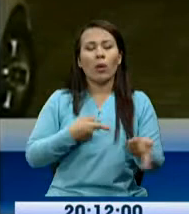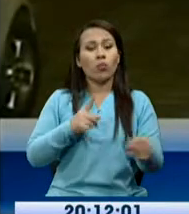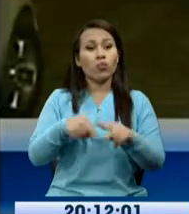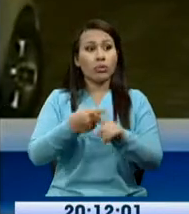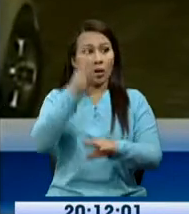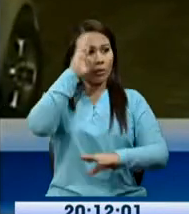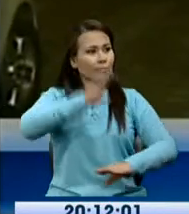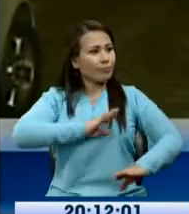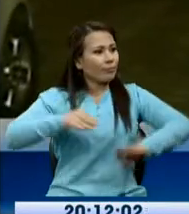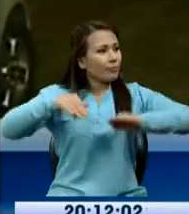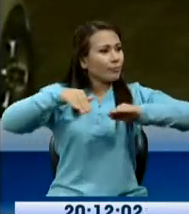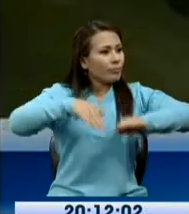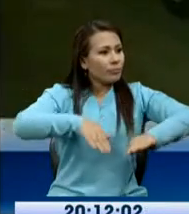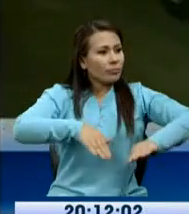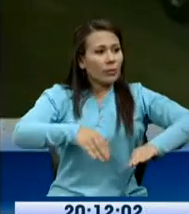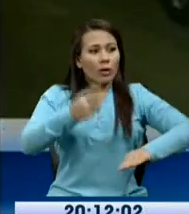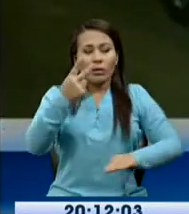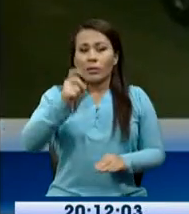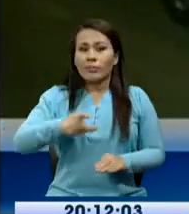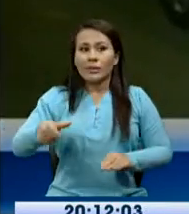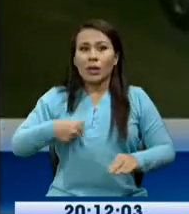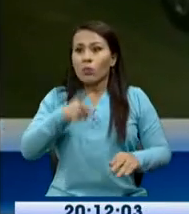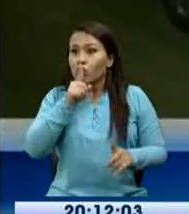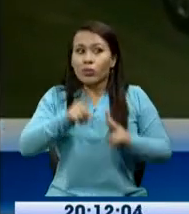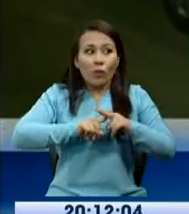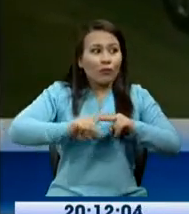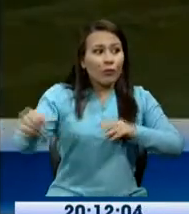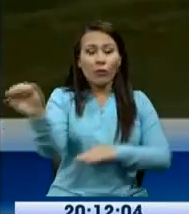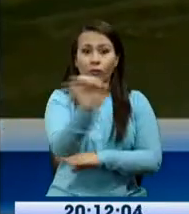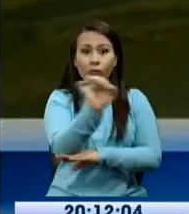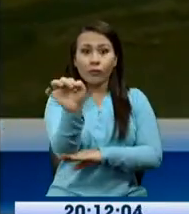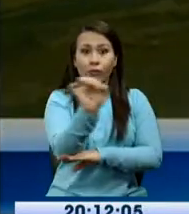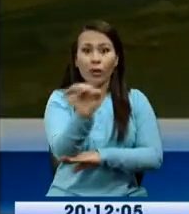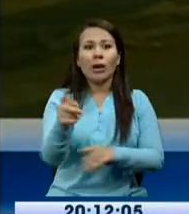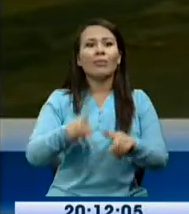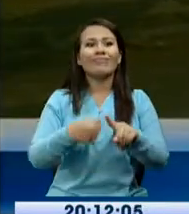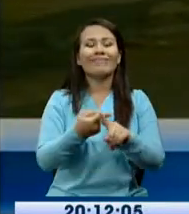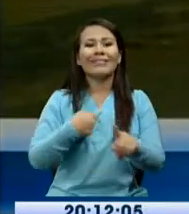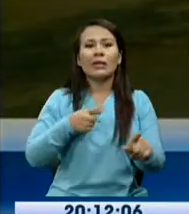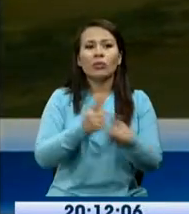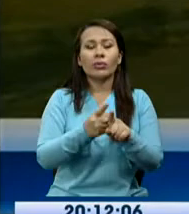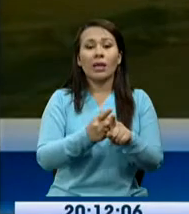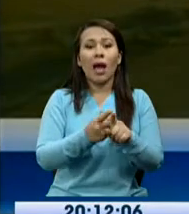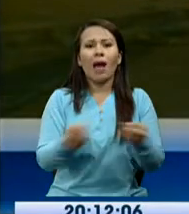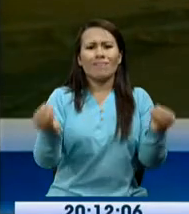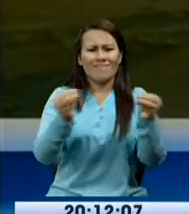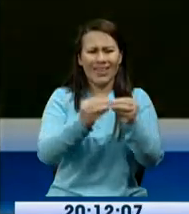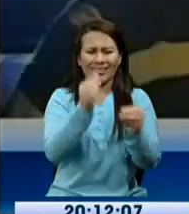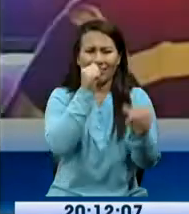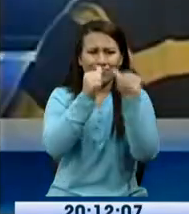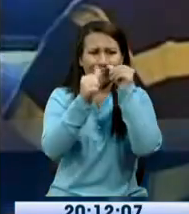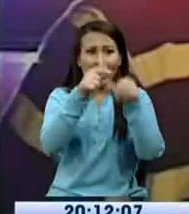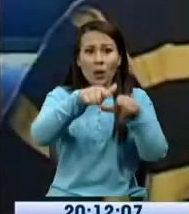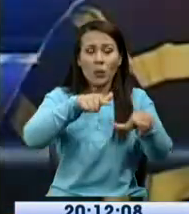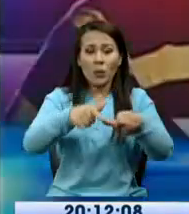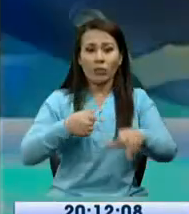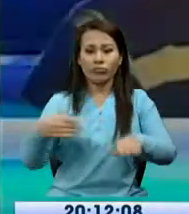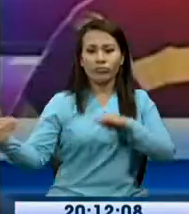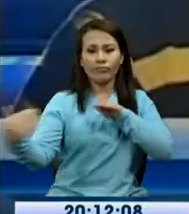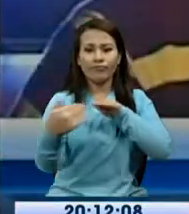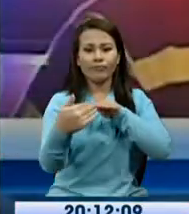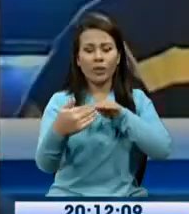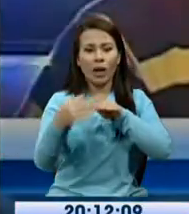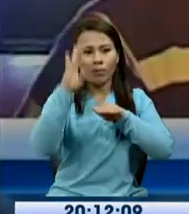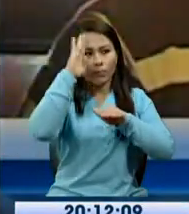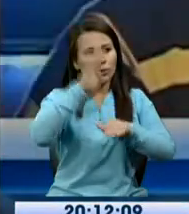los agentes policiales, los sujetos intentaron fugarse en un vehículo donde encontraron más sustancias ilegales. En el momento que nosotros hicimos